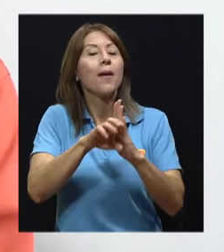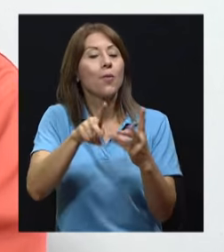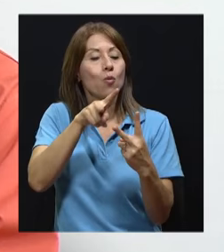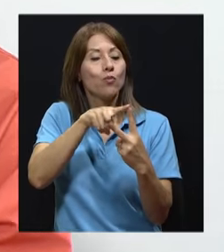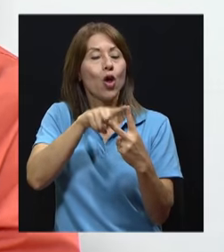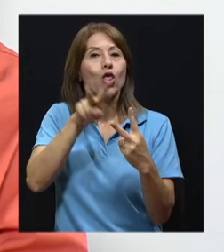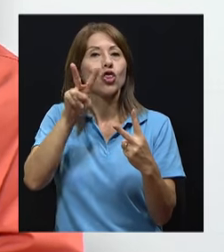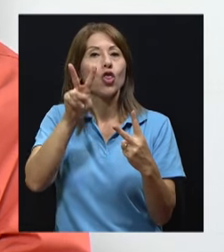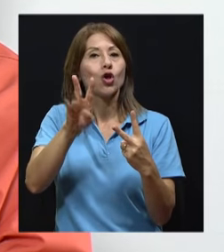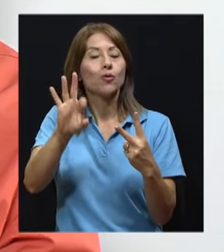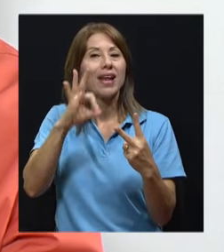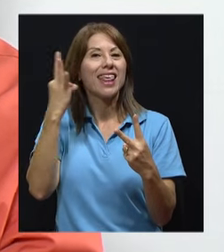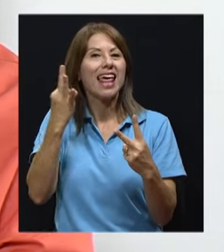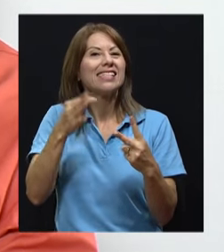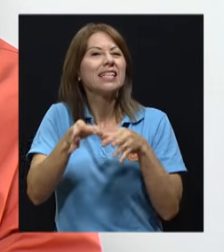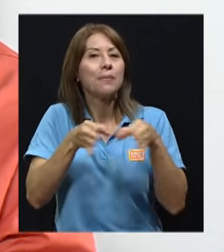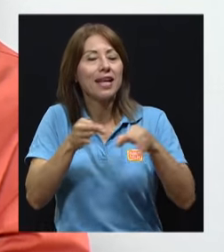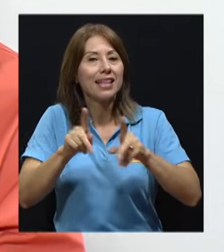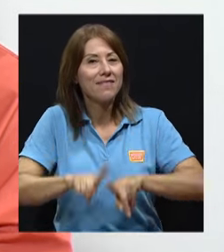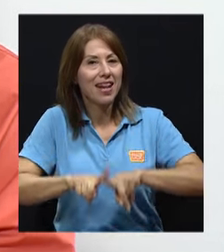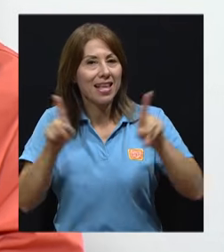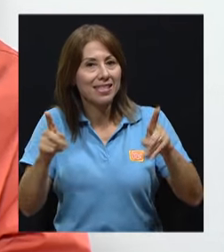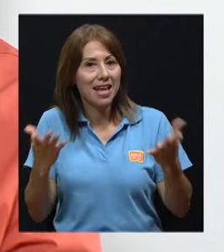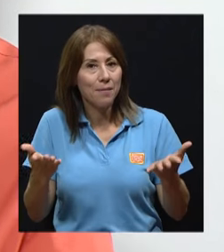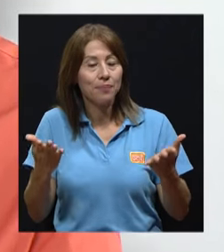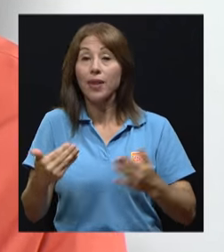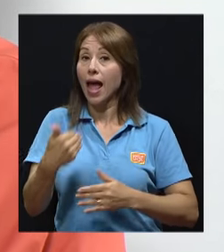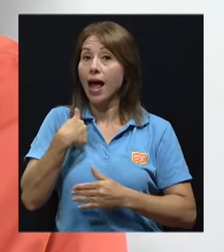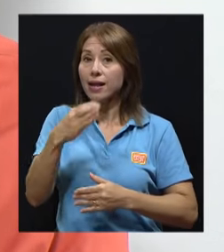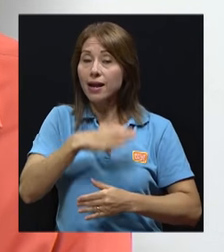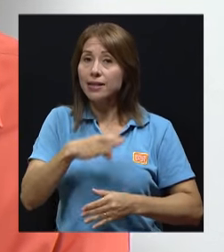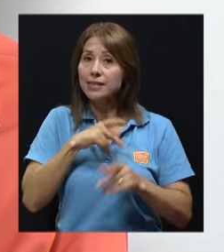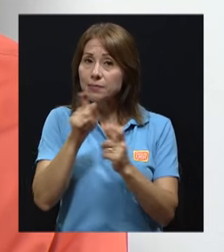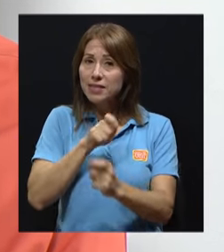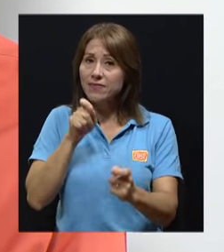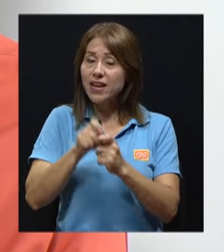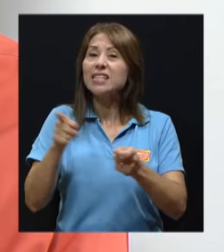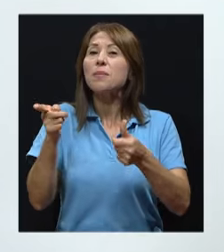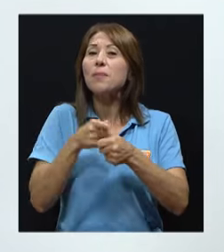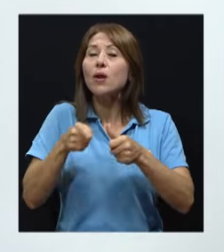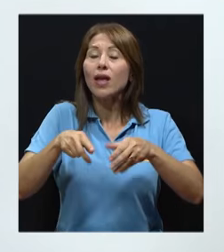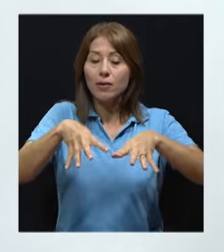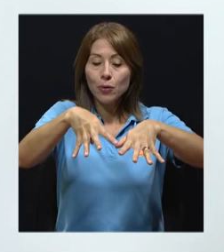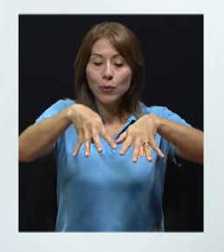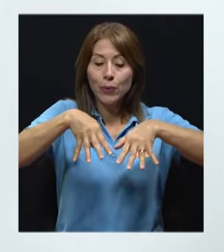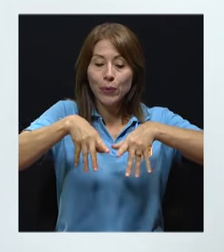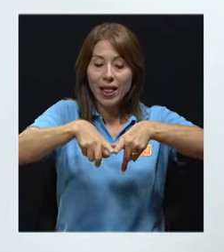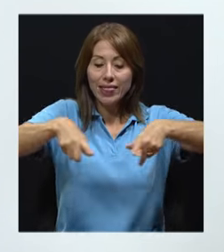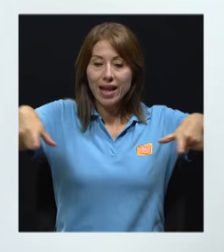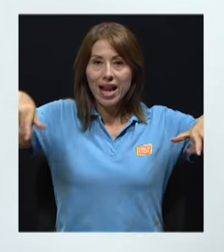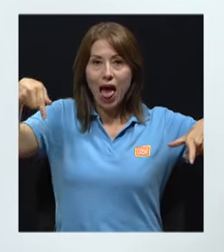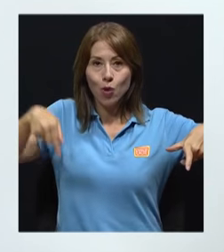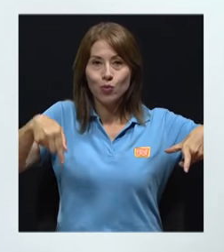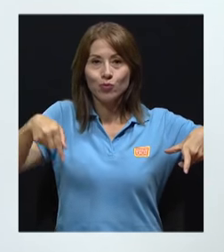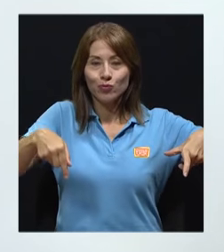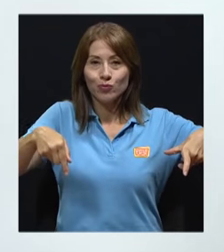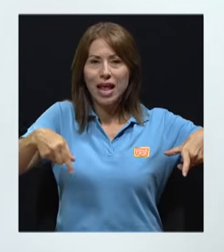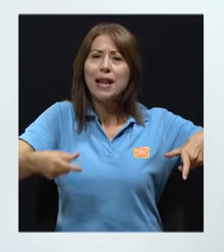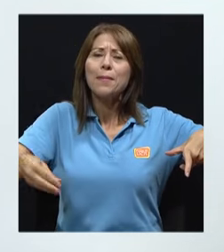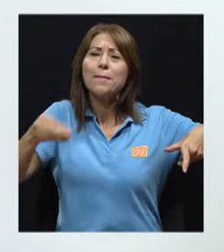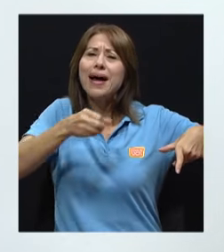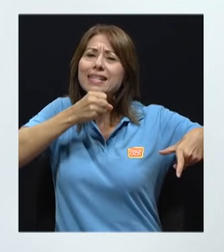nada de marimbas raciel cómo Cómo podemos tener nosotros dos variedades explíquenos la diferencia entre una y otra Hay características muy